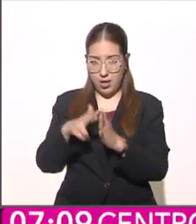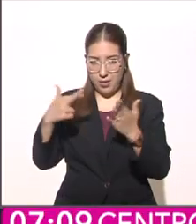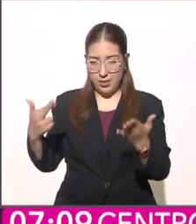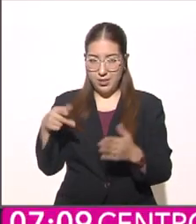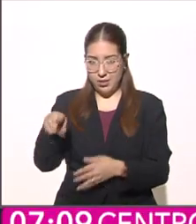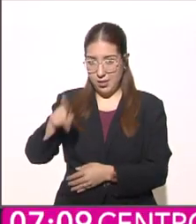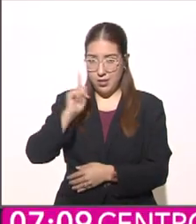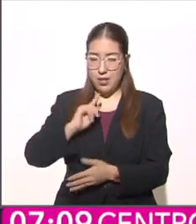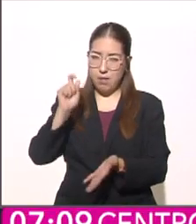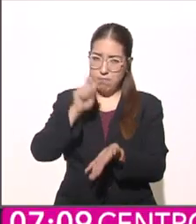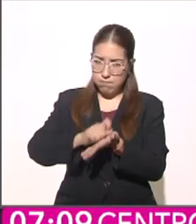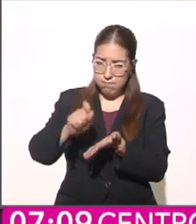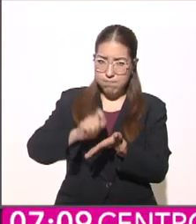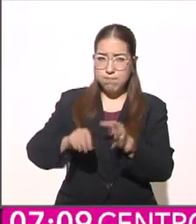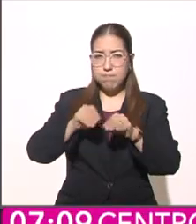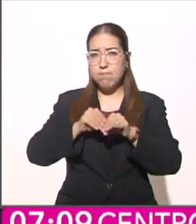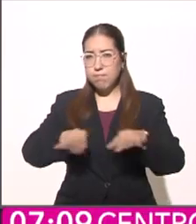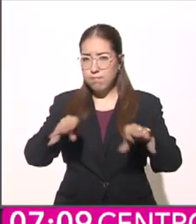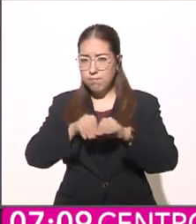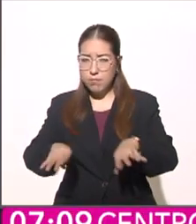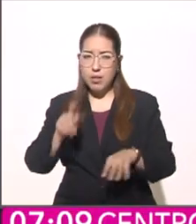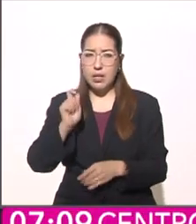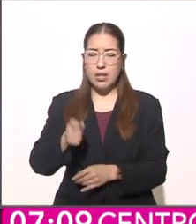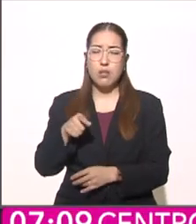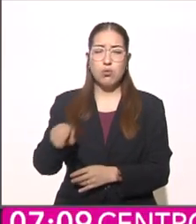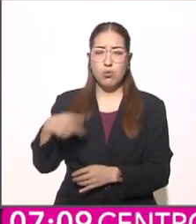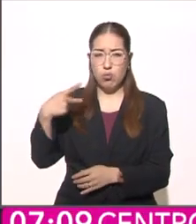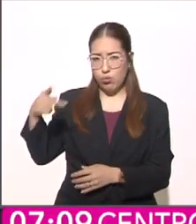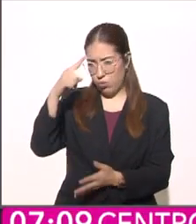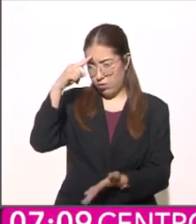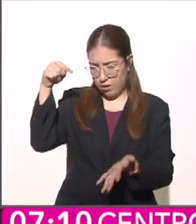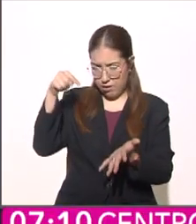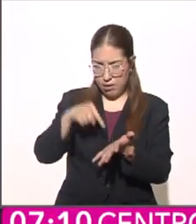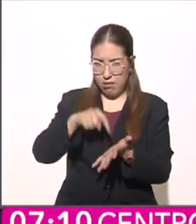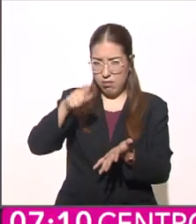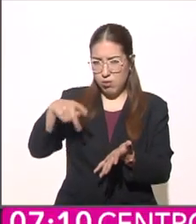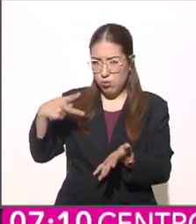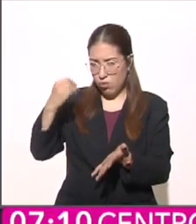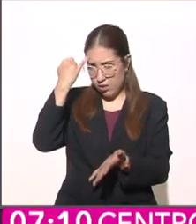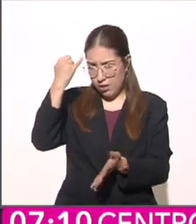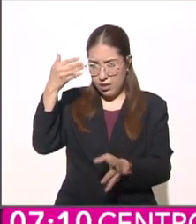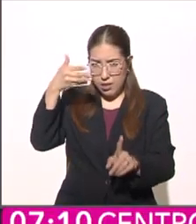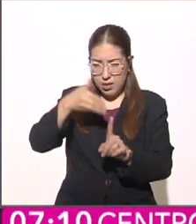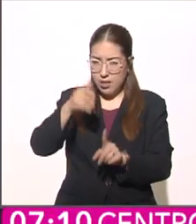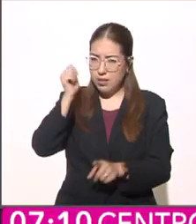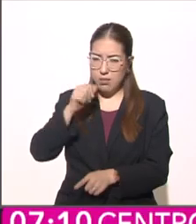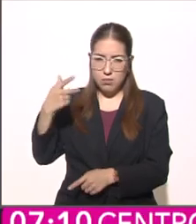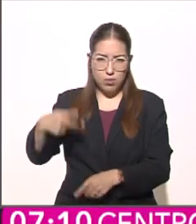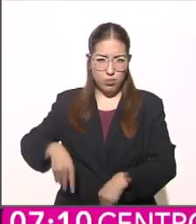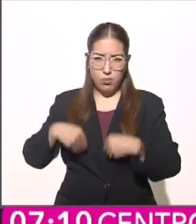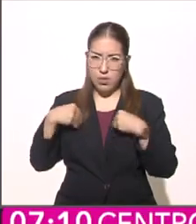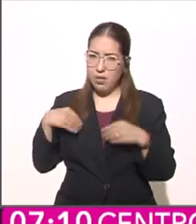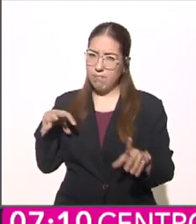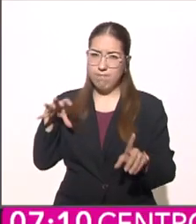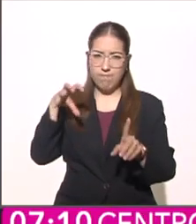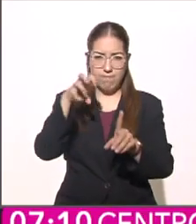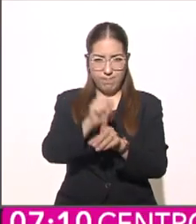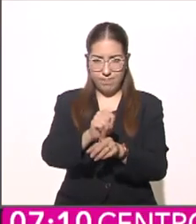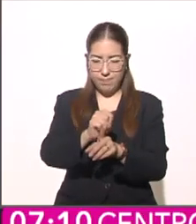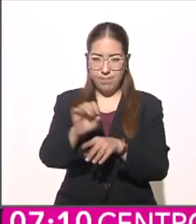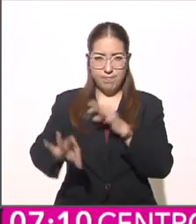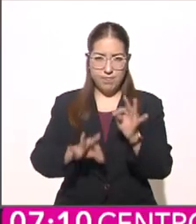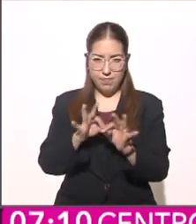credo político, que refleja nítidamente sus ideales a los que consagró su vida.